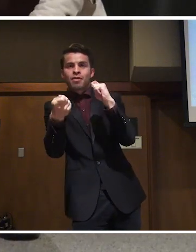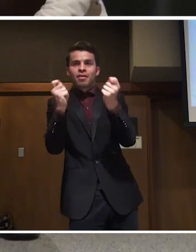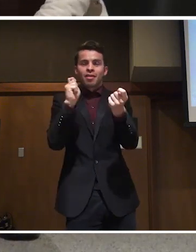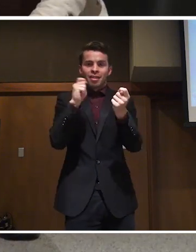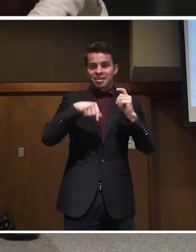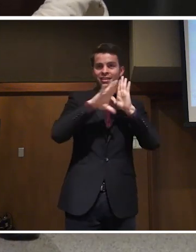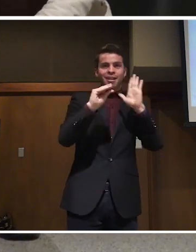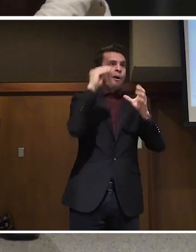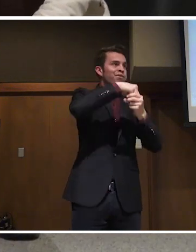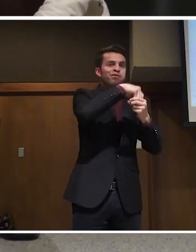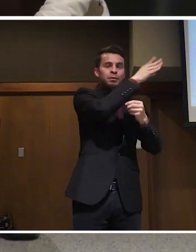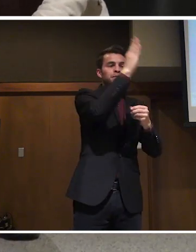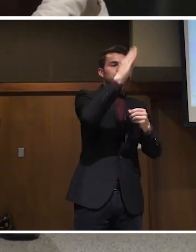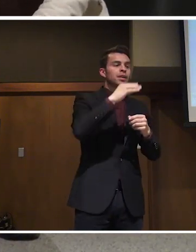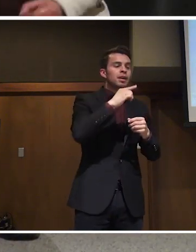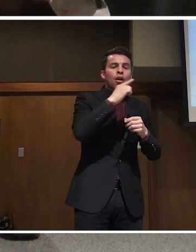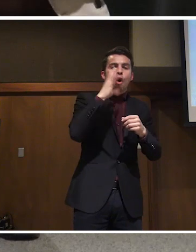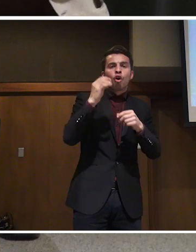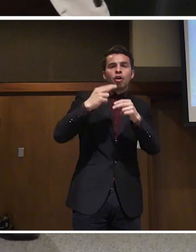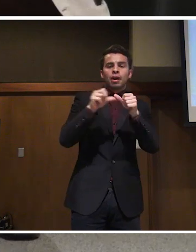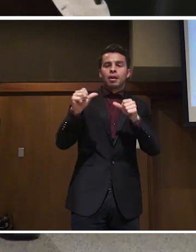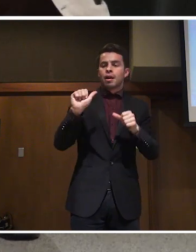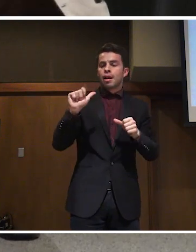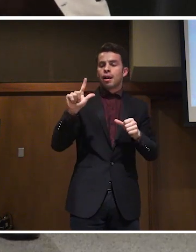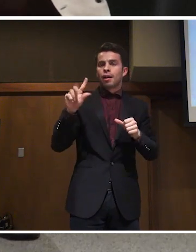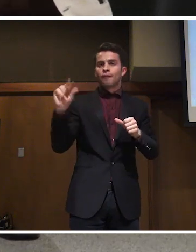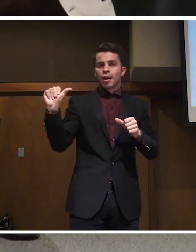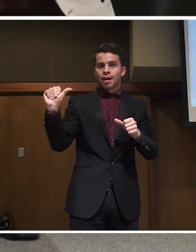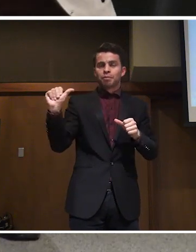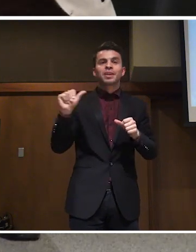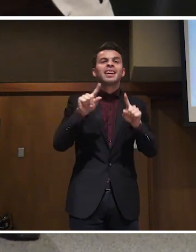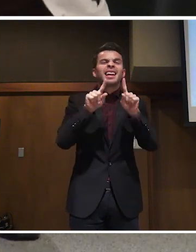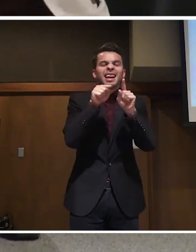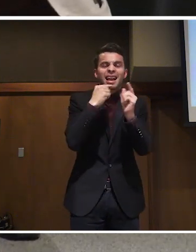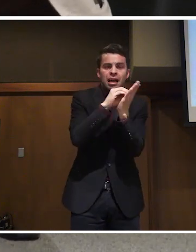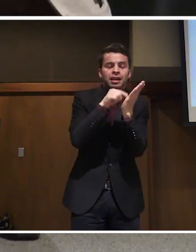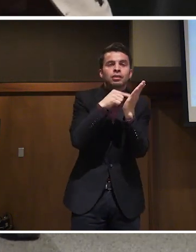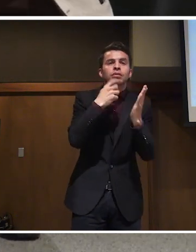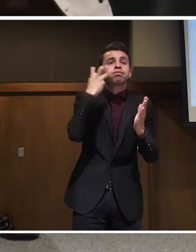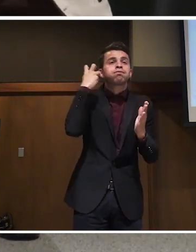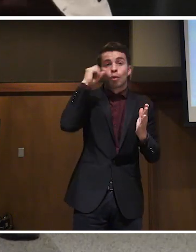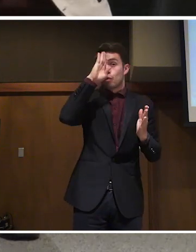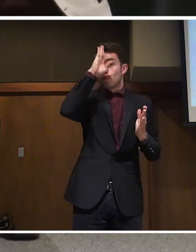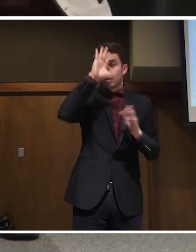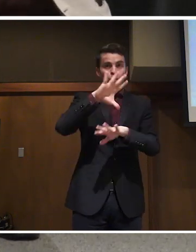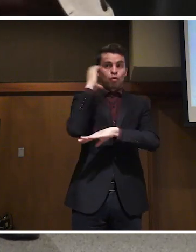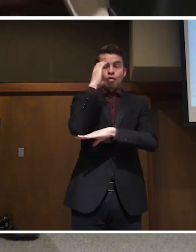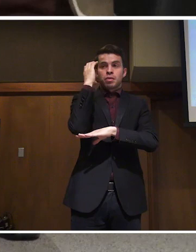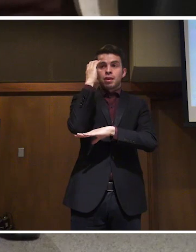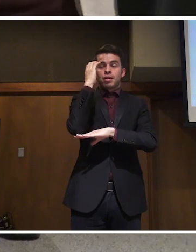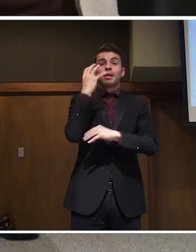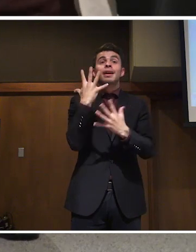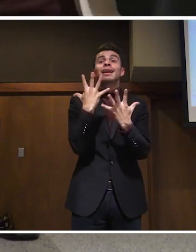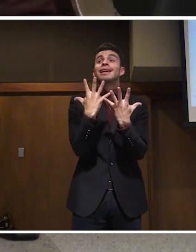Arango. Gutiérrez de Alba habla de la costumbre colombiana, dice así, la costumbre colombiana de